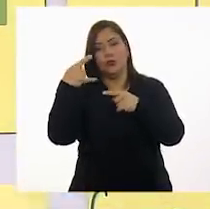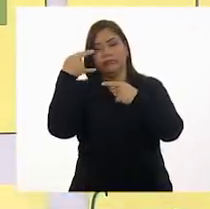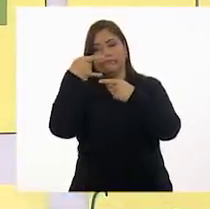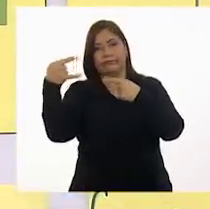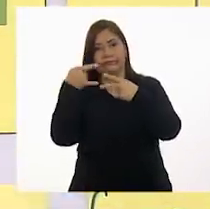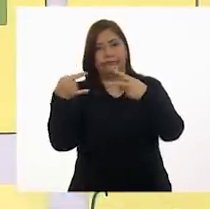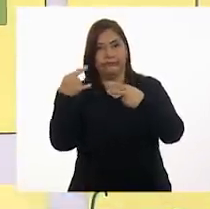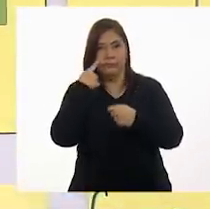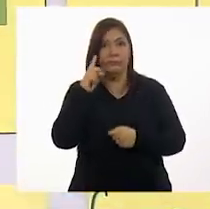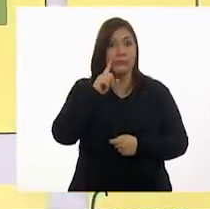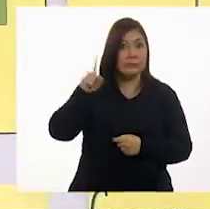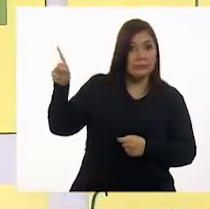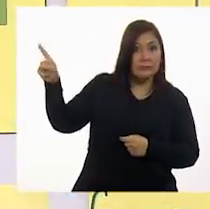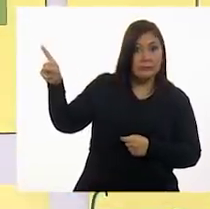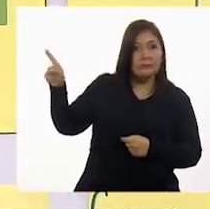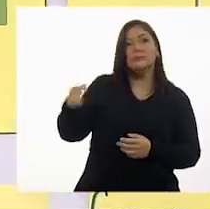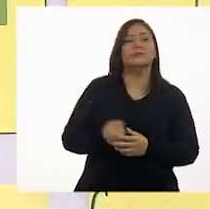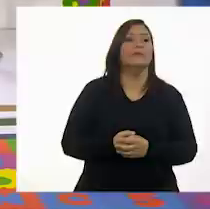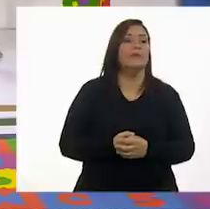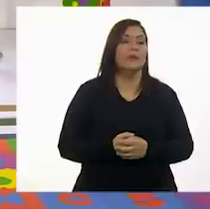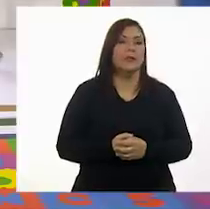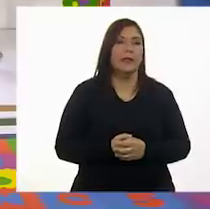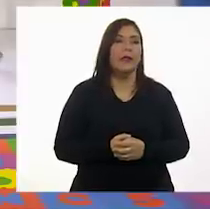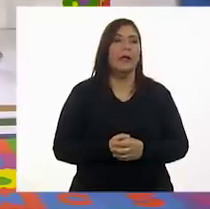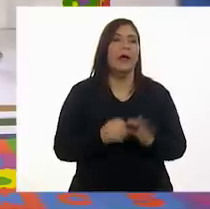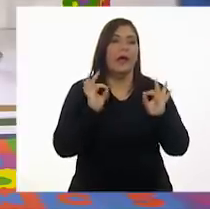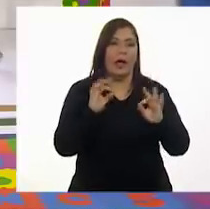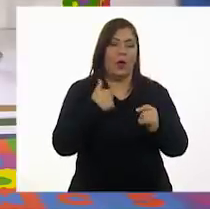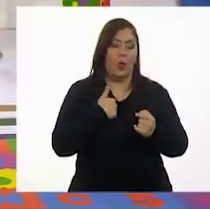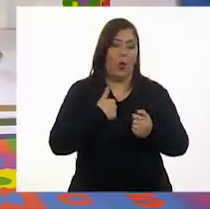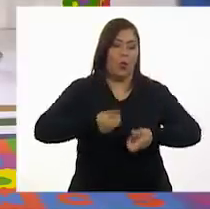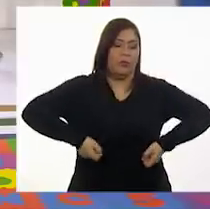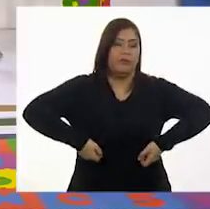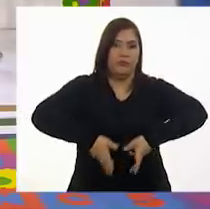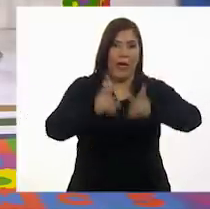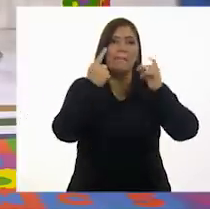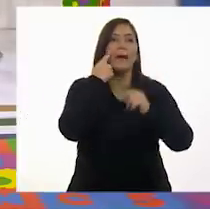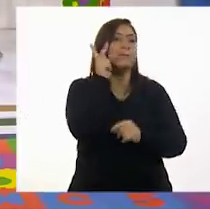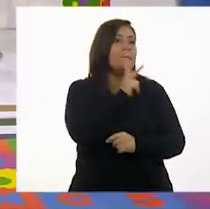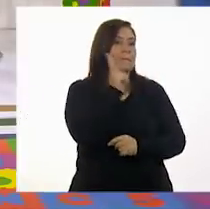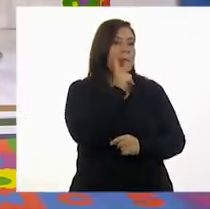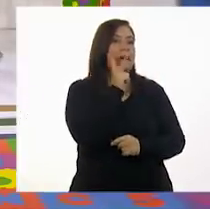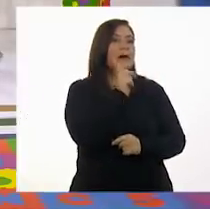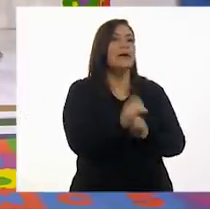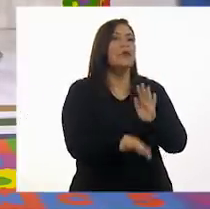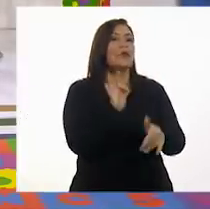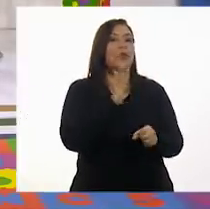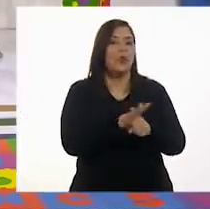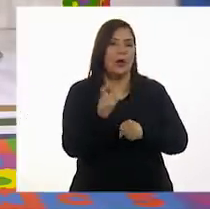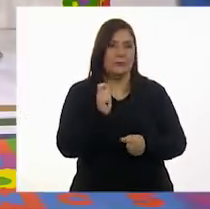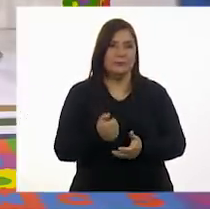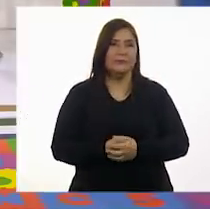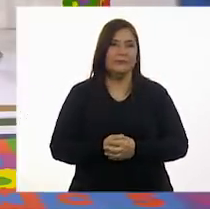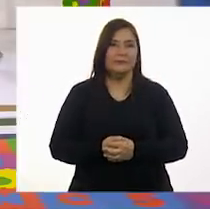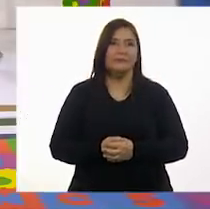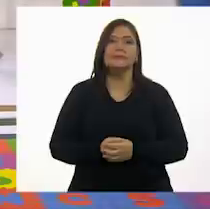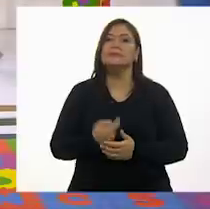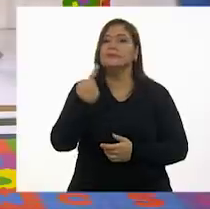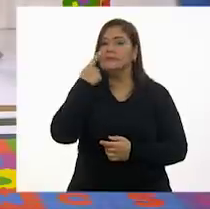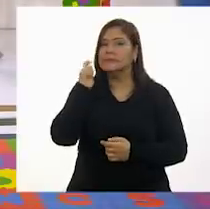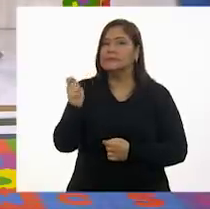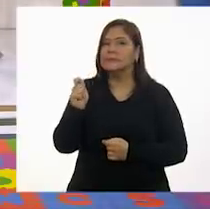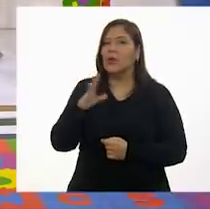Ay, me parece bien. Ahora voy a tirar yo. A ver qué nos sale. A ver qué